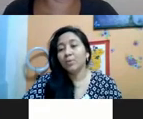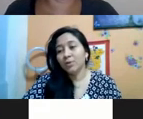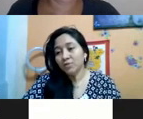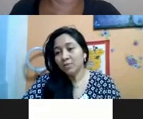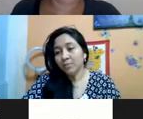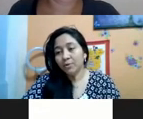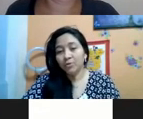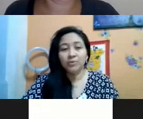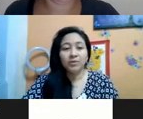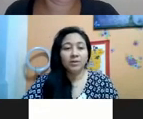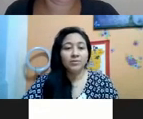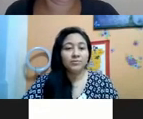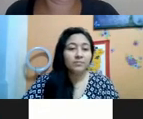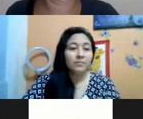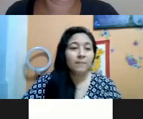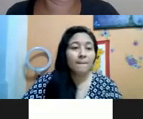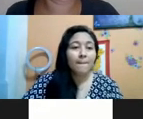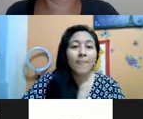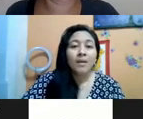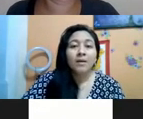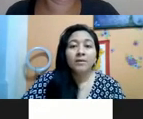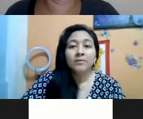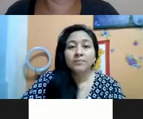porque los videos sí puedo yo incrustarlos.